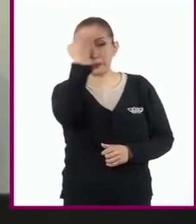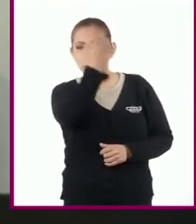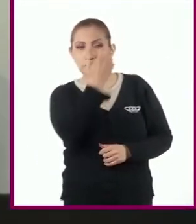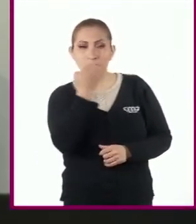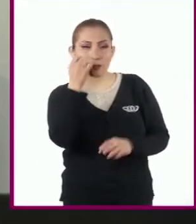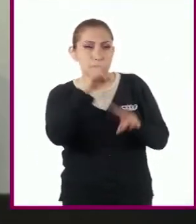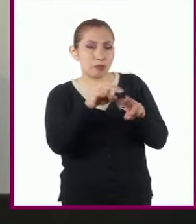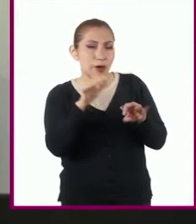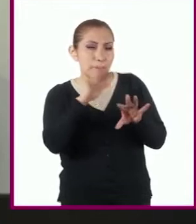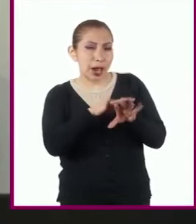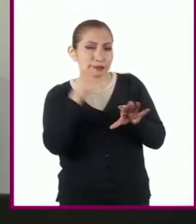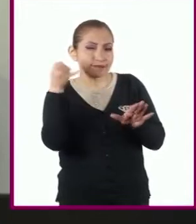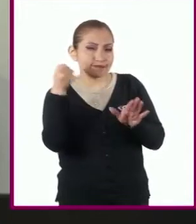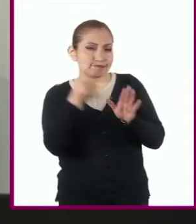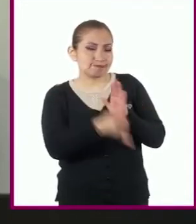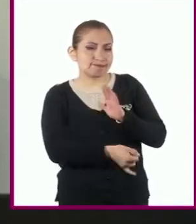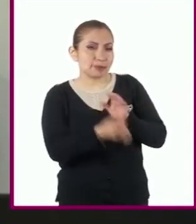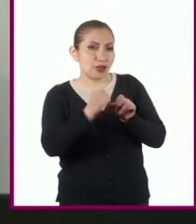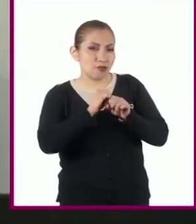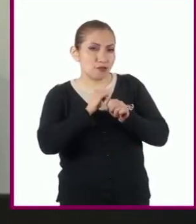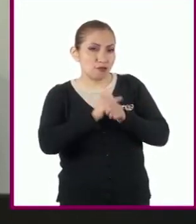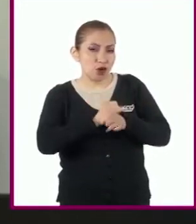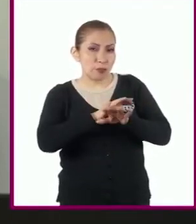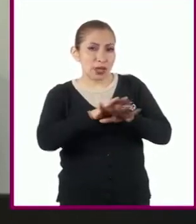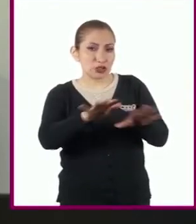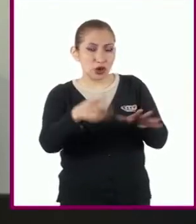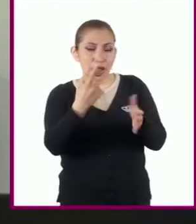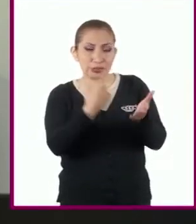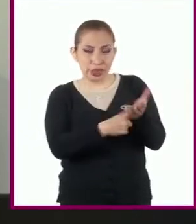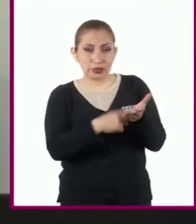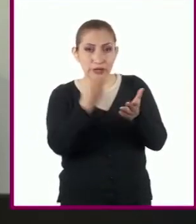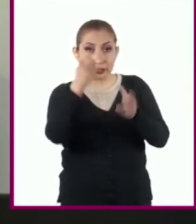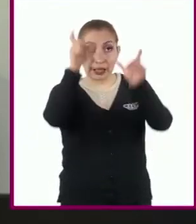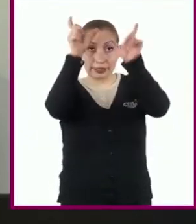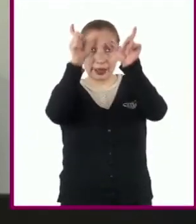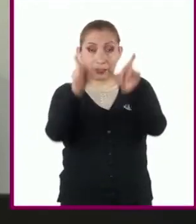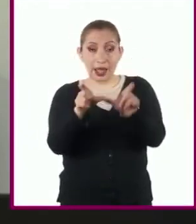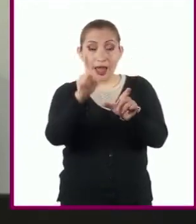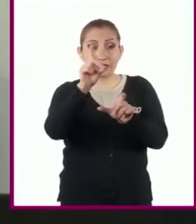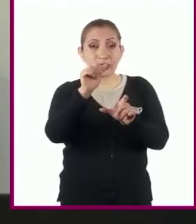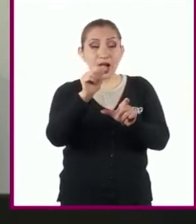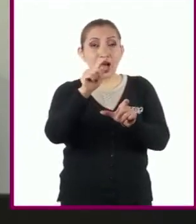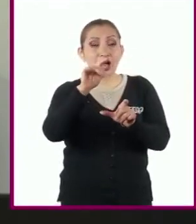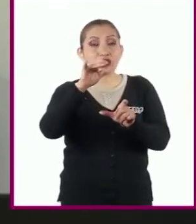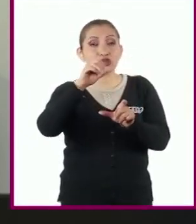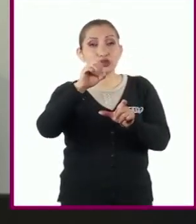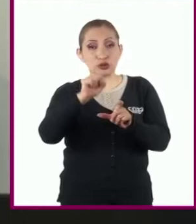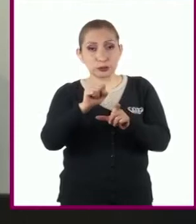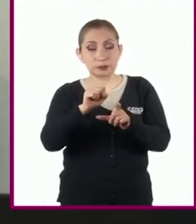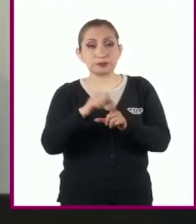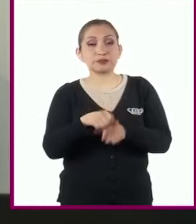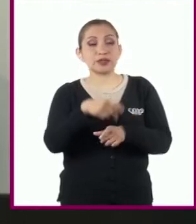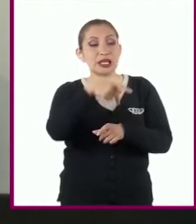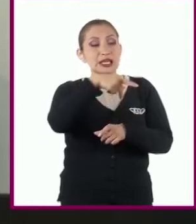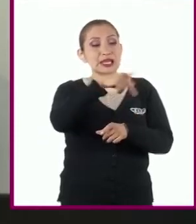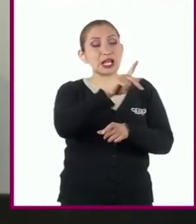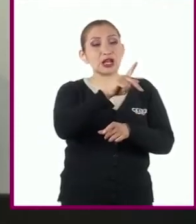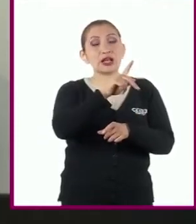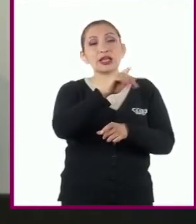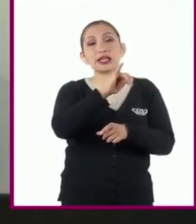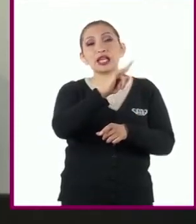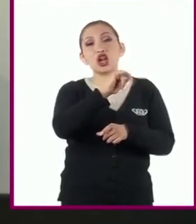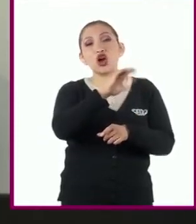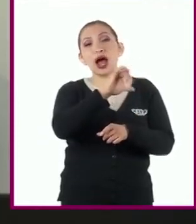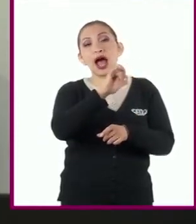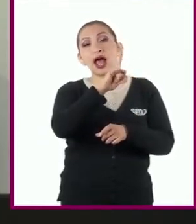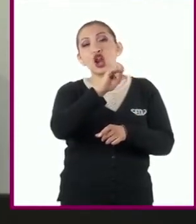Analicemos con mayor detalle la información contenida en esa tabla de datos. Las kilocalorías son la energía